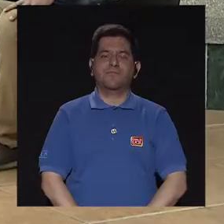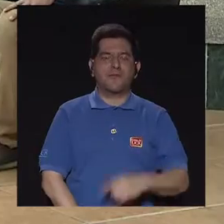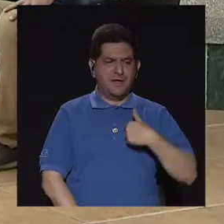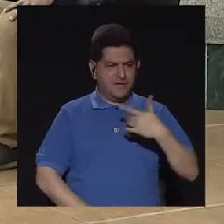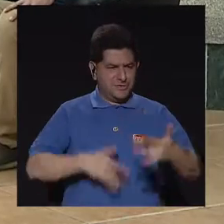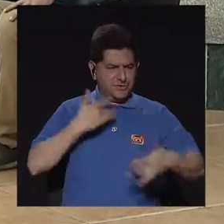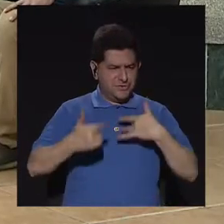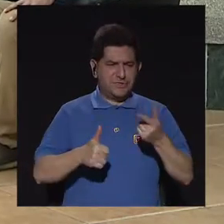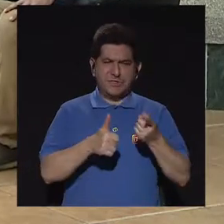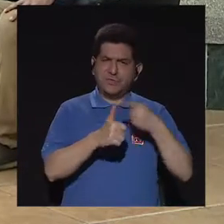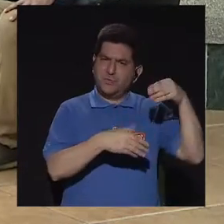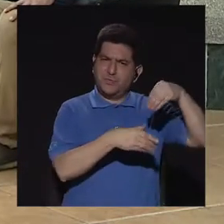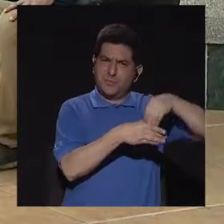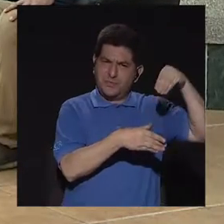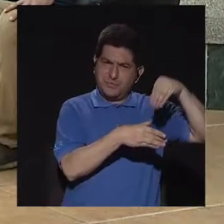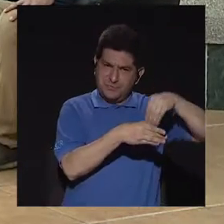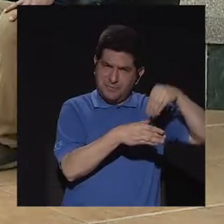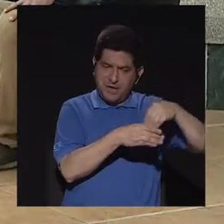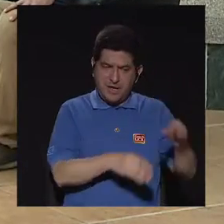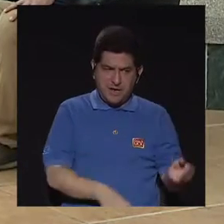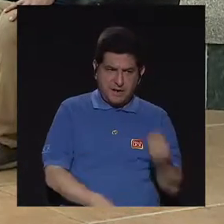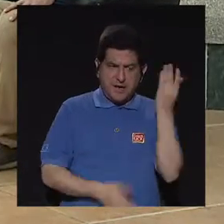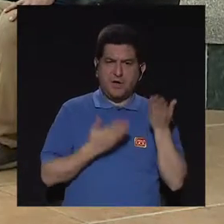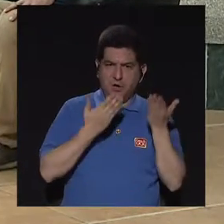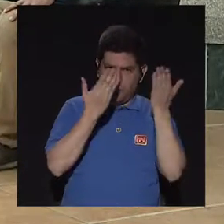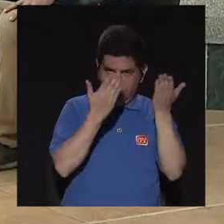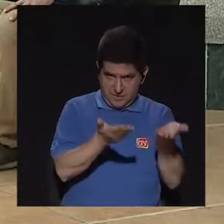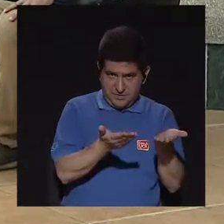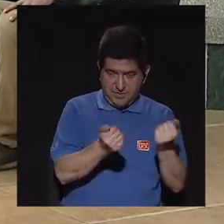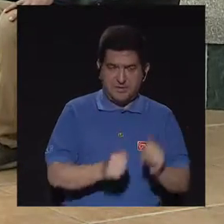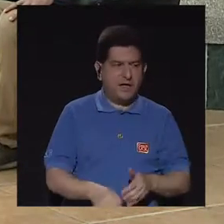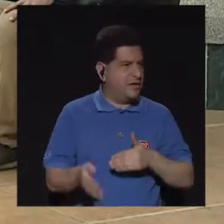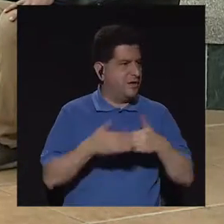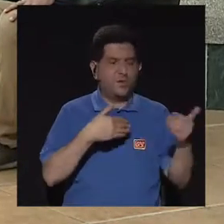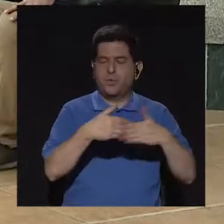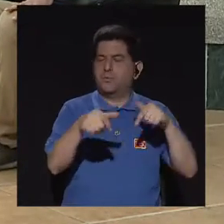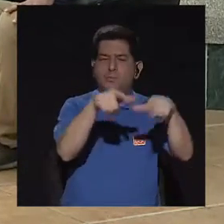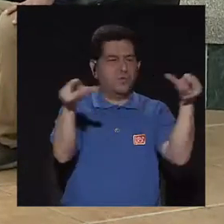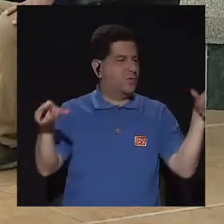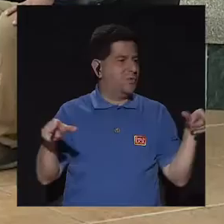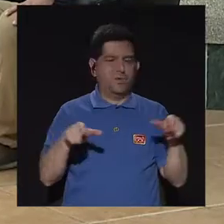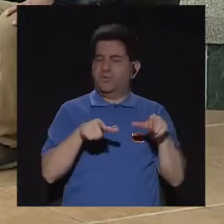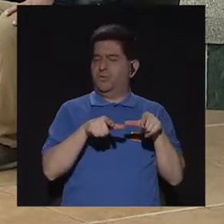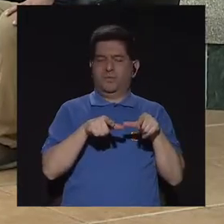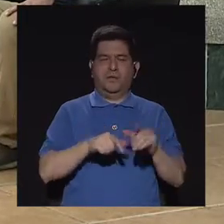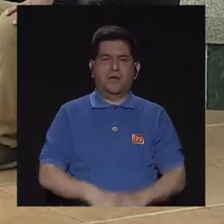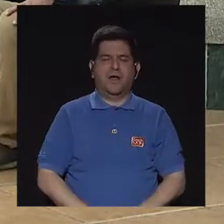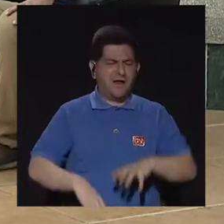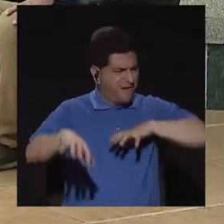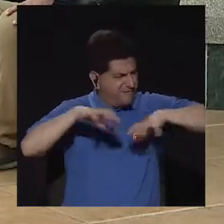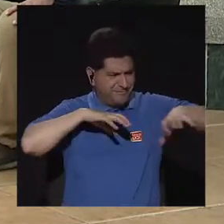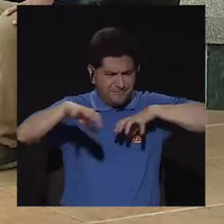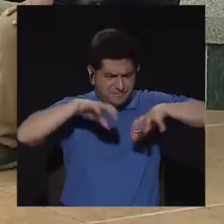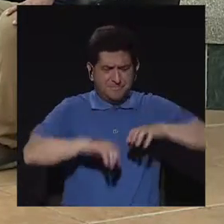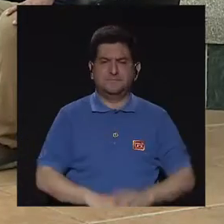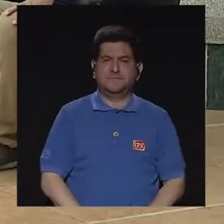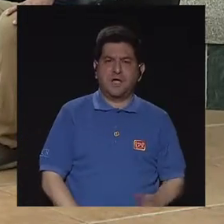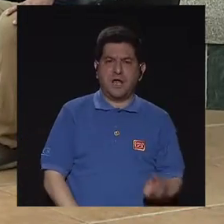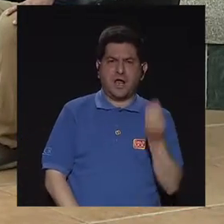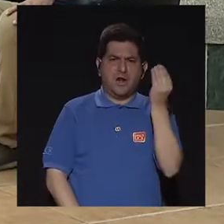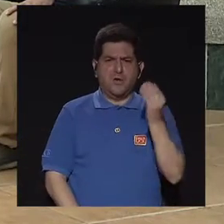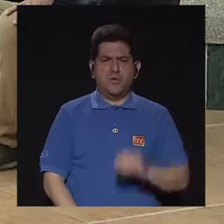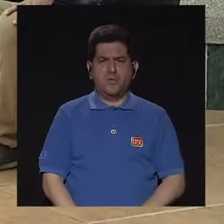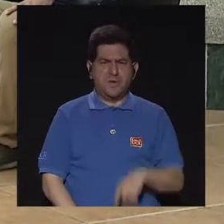Bueno, yo siento que el primer aporte que dan los jóvenes a cualquier lugar es mucha dinámica, como que el